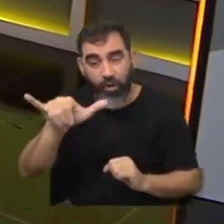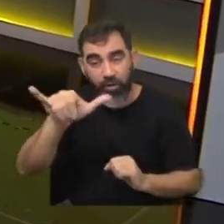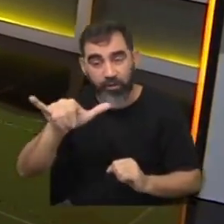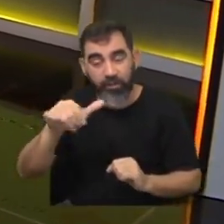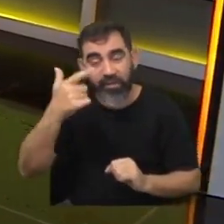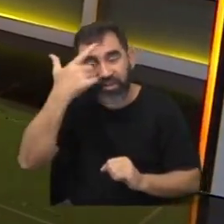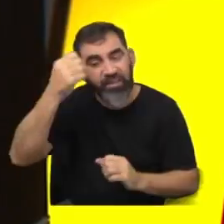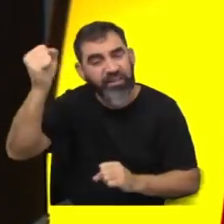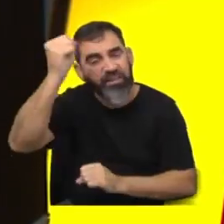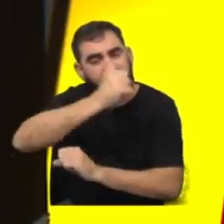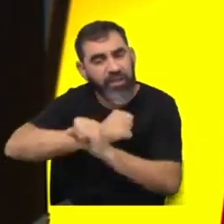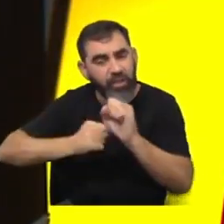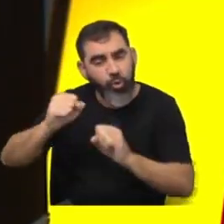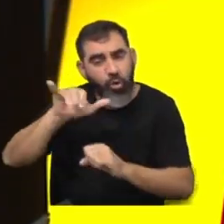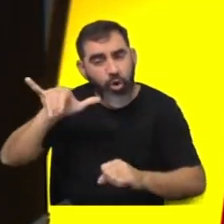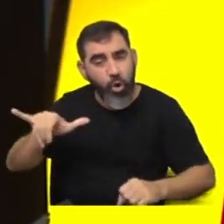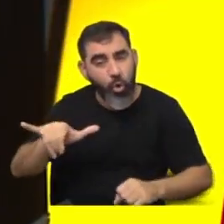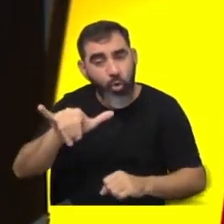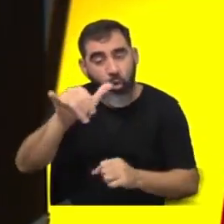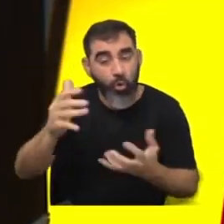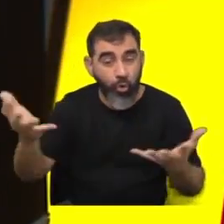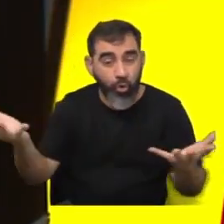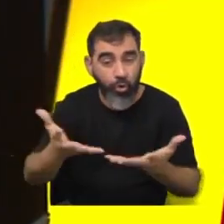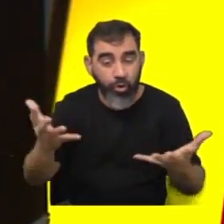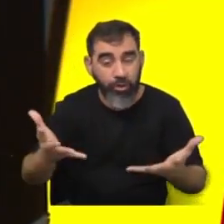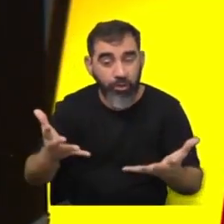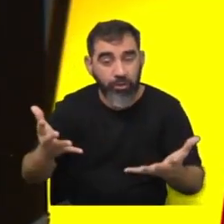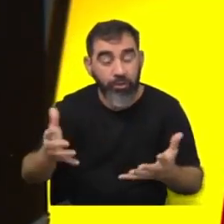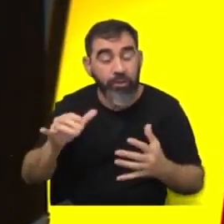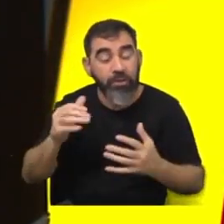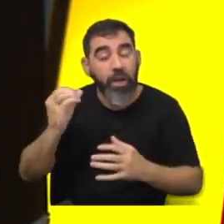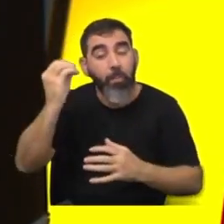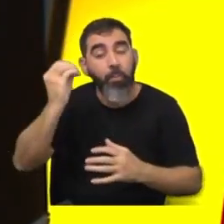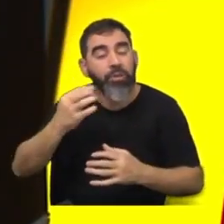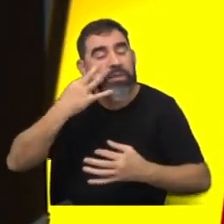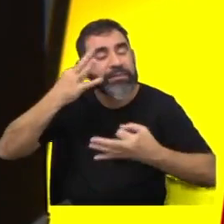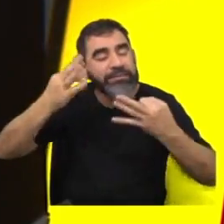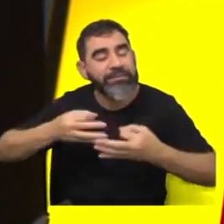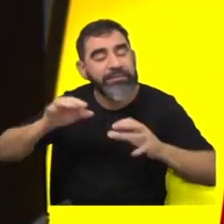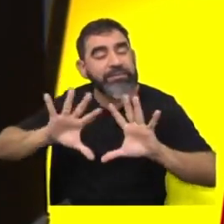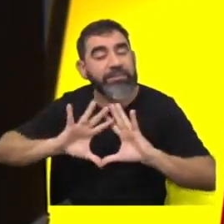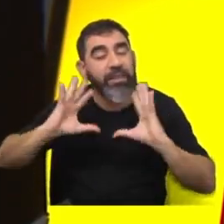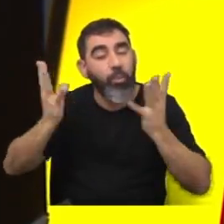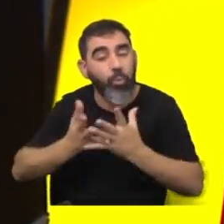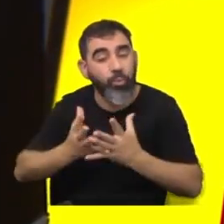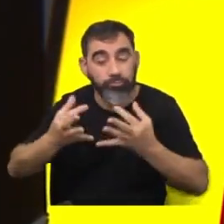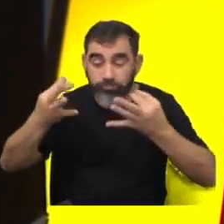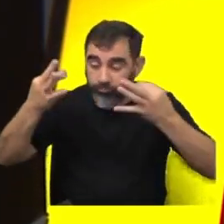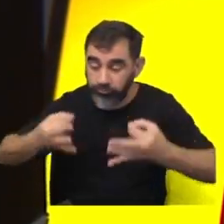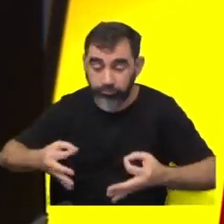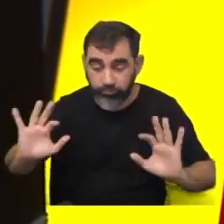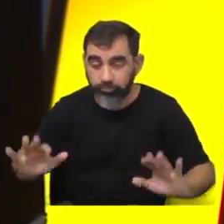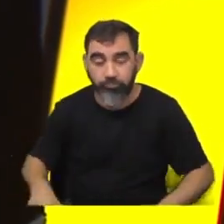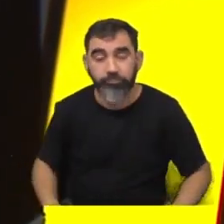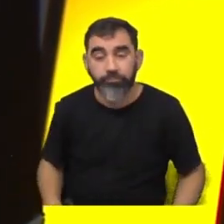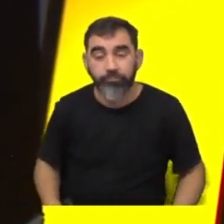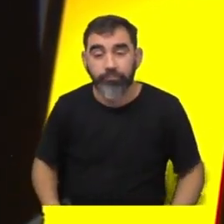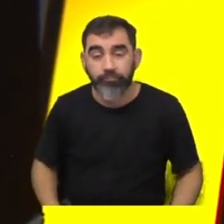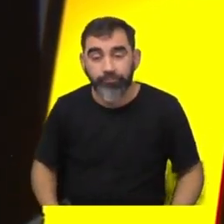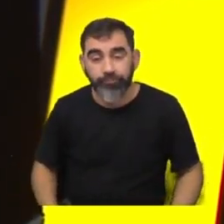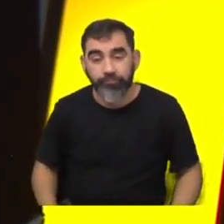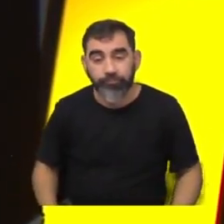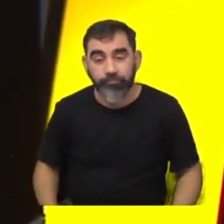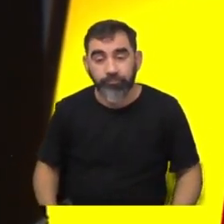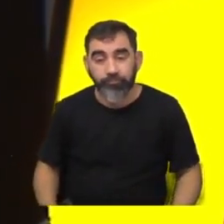de la tecnología que tienen los aviones hoy en día que hacen que sea el transporte más seguro del mundo. Y esto es una cuestión de números, o sea, basta con entrar